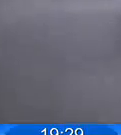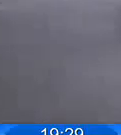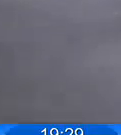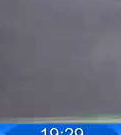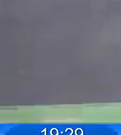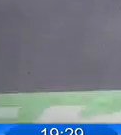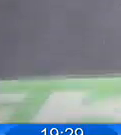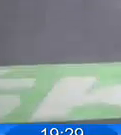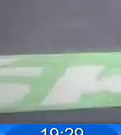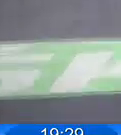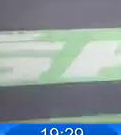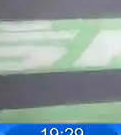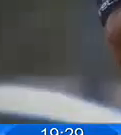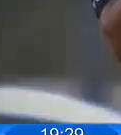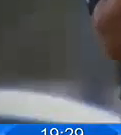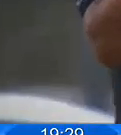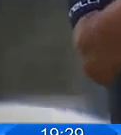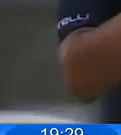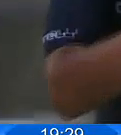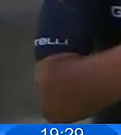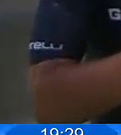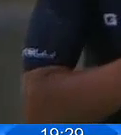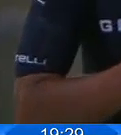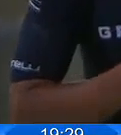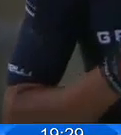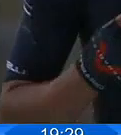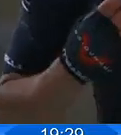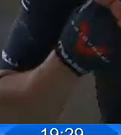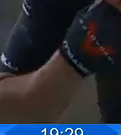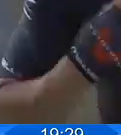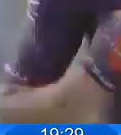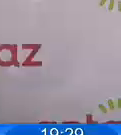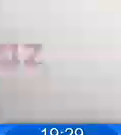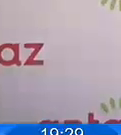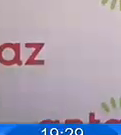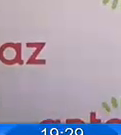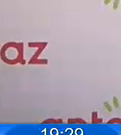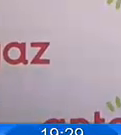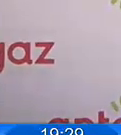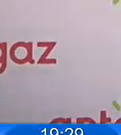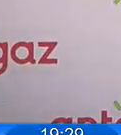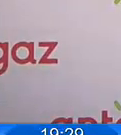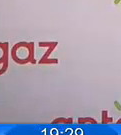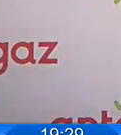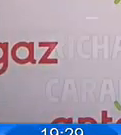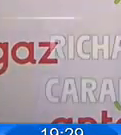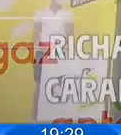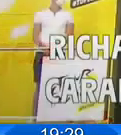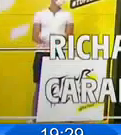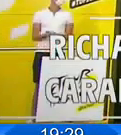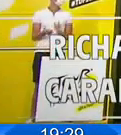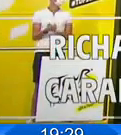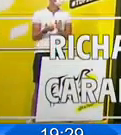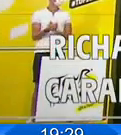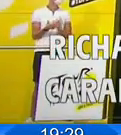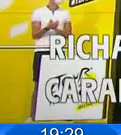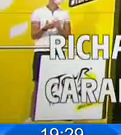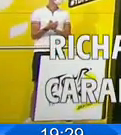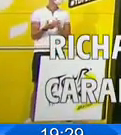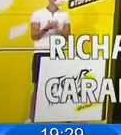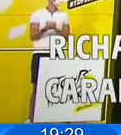Sé valiente, no temas, no desmayes, no, levántate